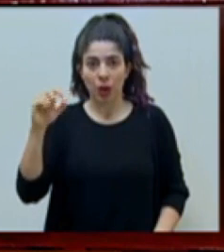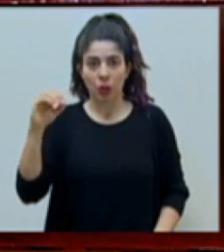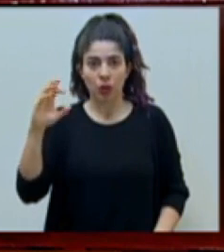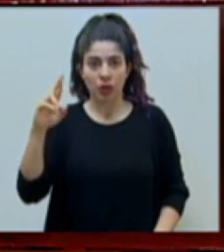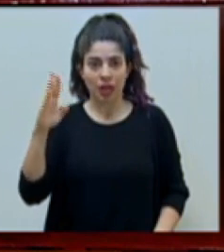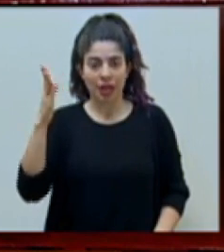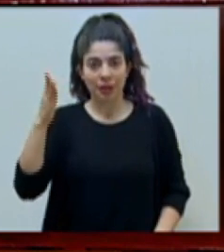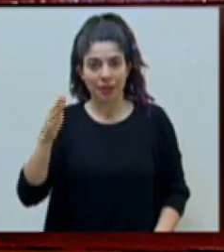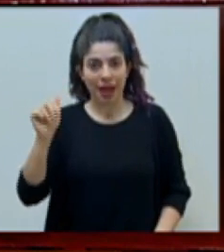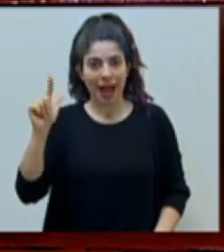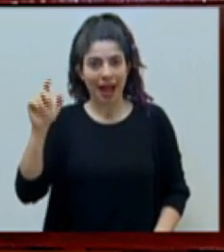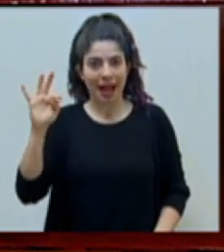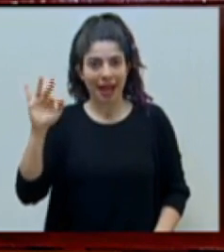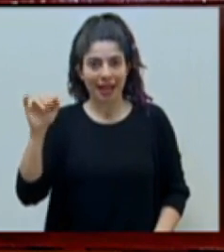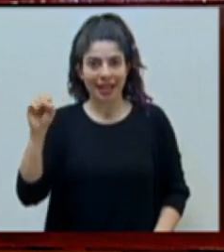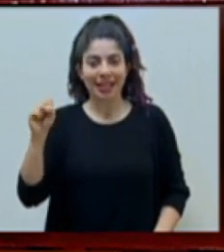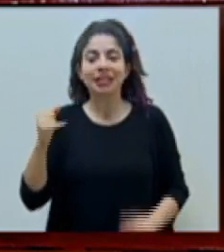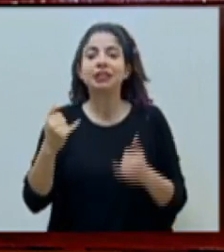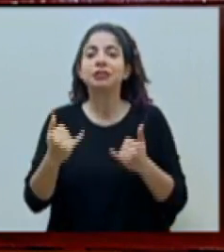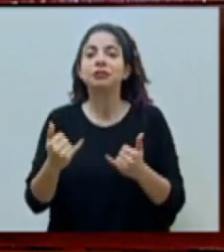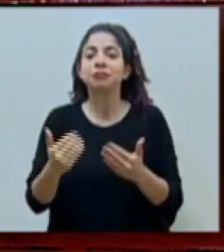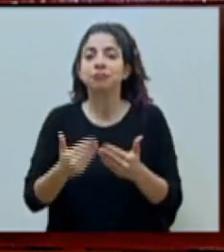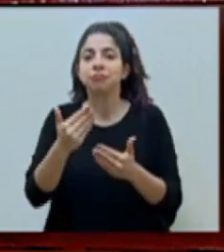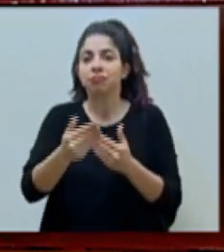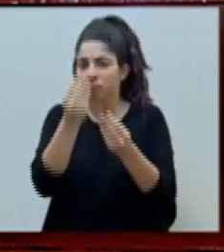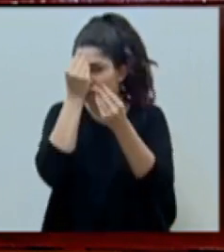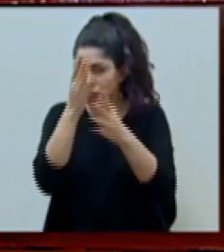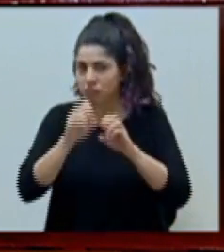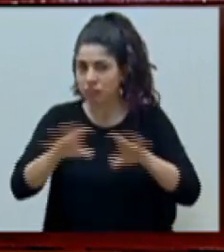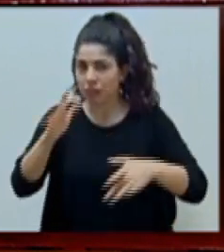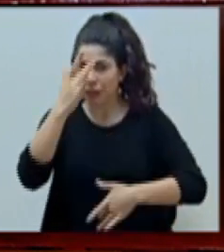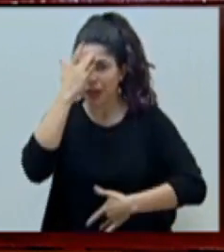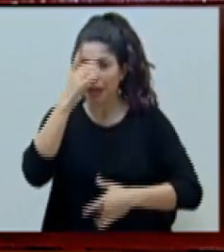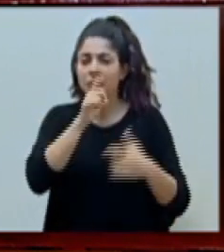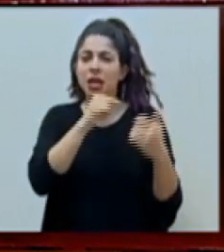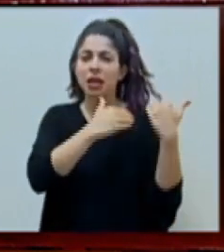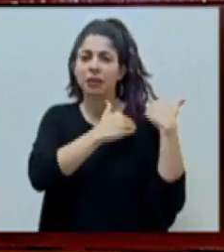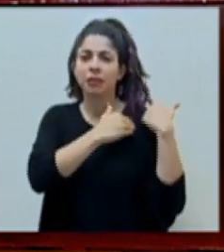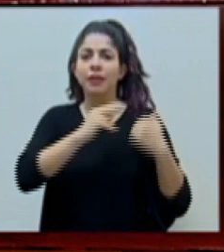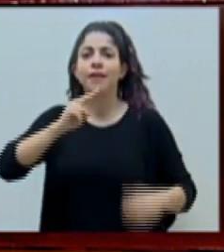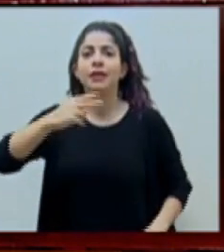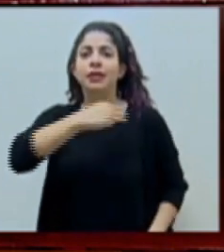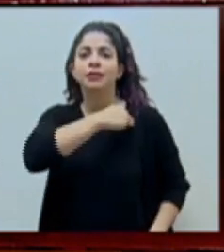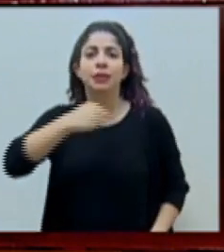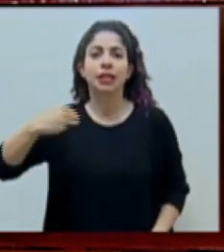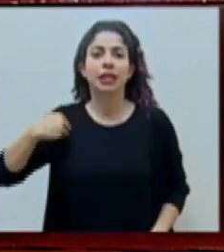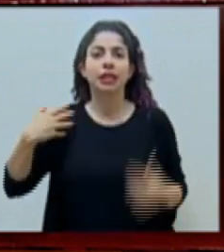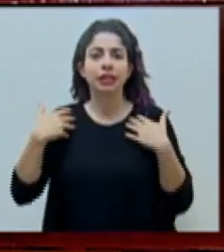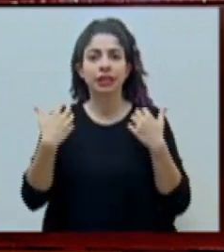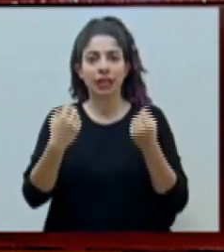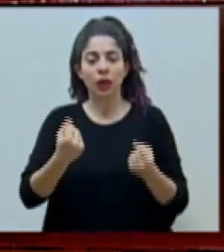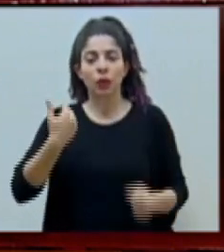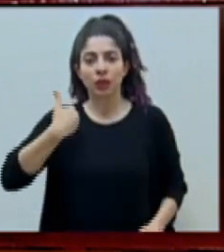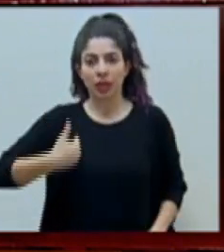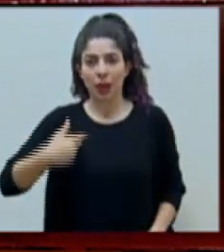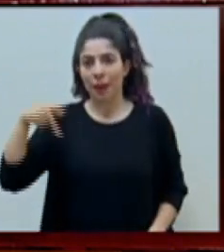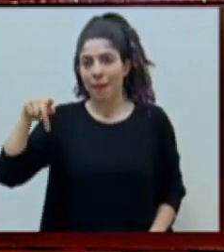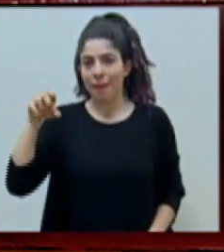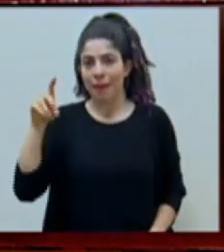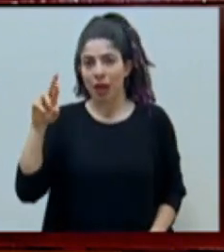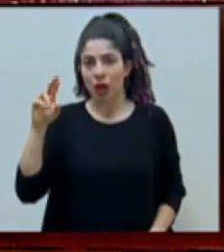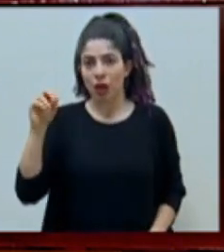presidencia.go.cr/alertas. A continuación, escucharemos el reporte epidemiológico por parte del viceministro de Salud, el señor